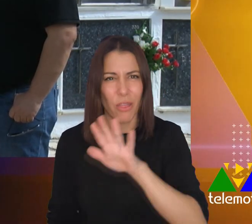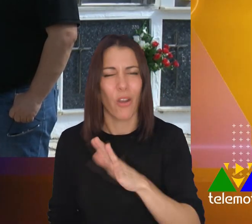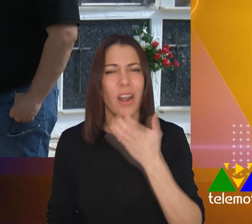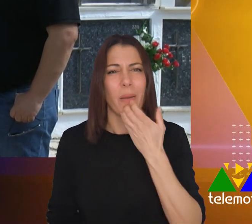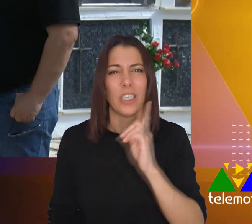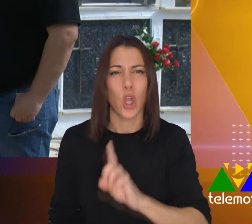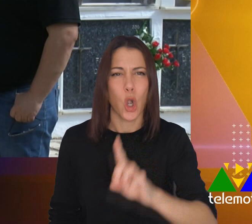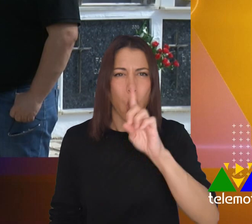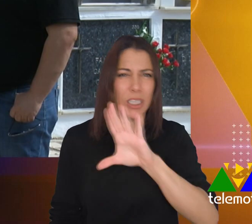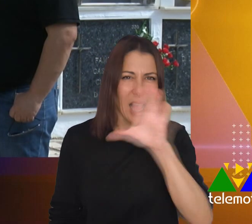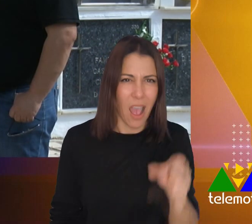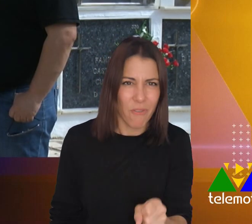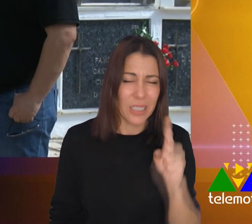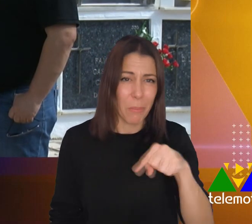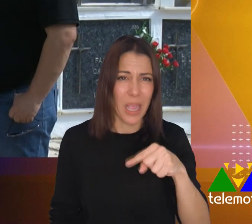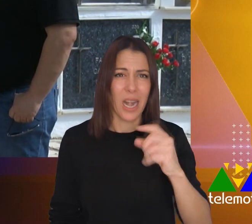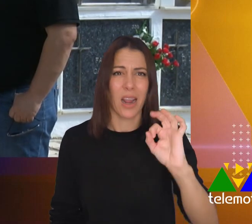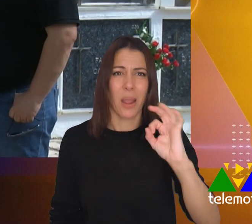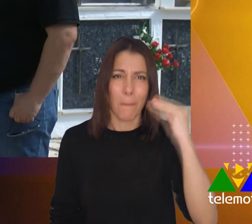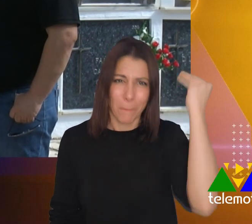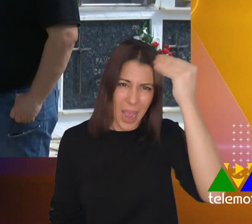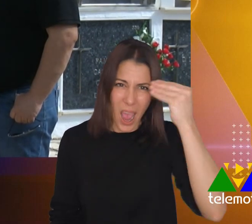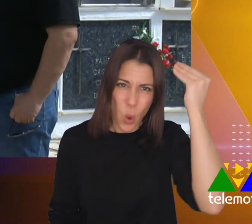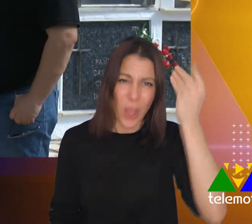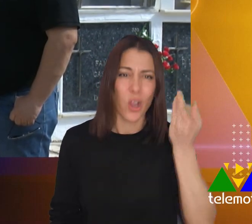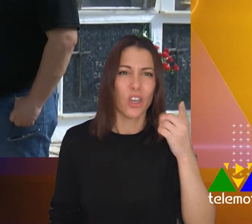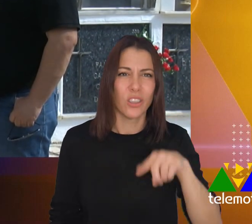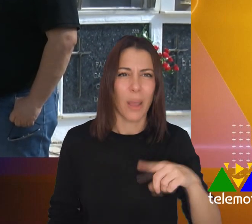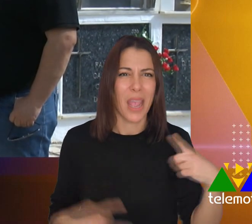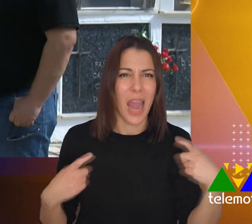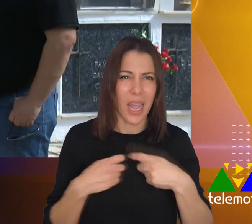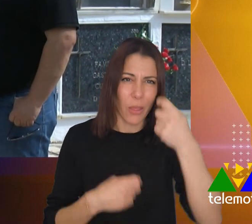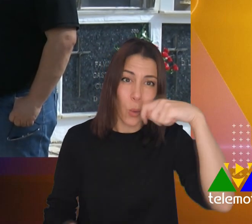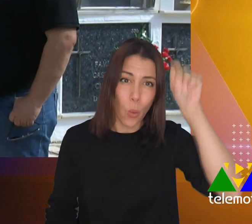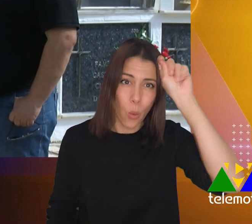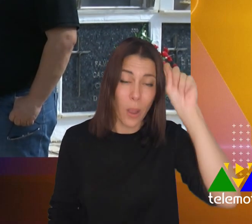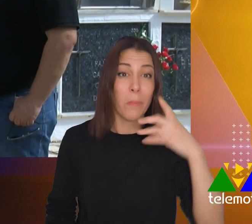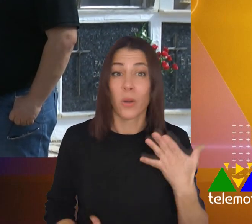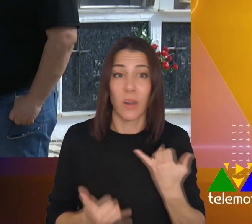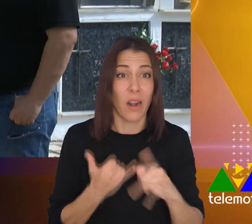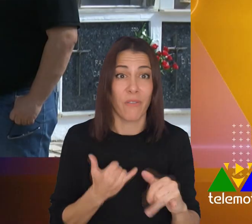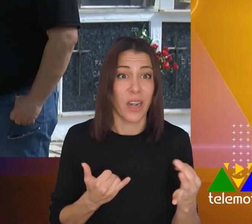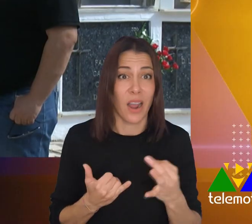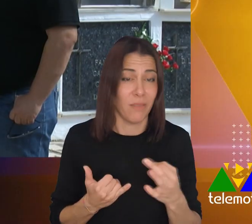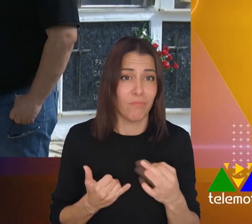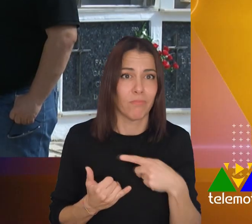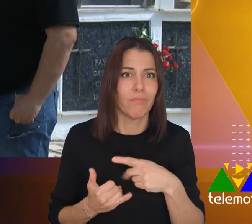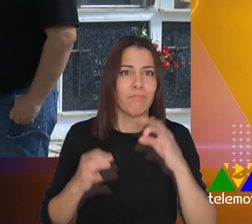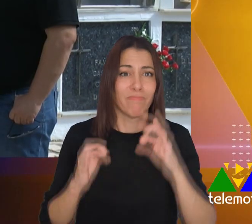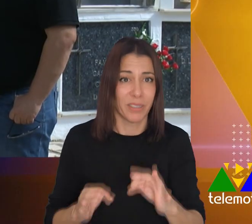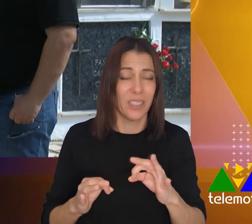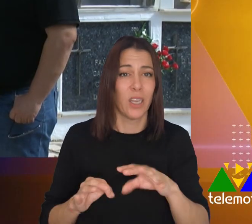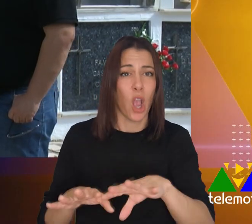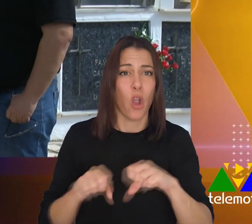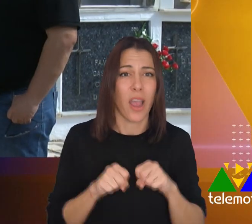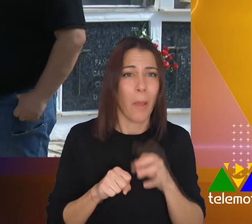el norte de África, en Marruecos, estuvo en la guerra de Cuba y terminó, pues, de político, terminó con